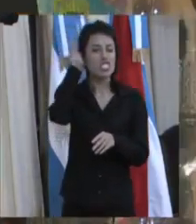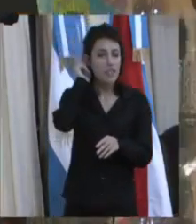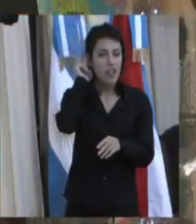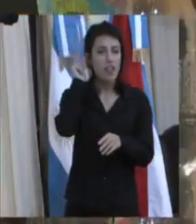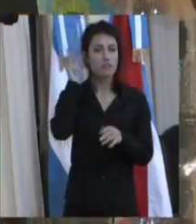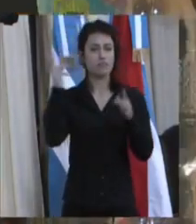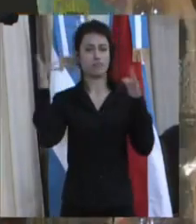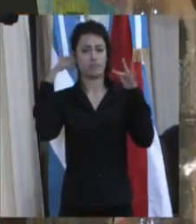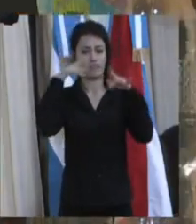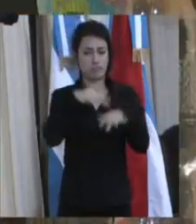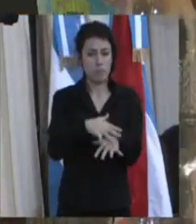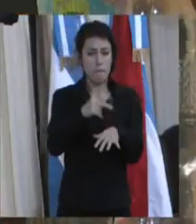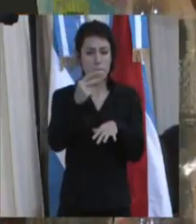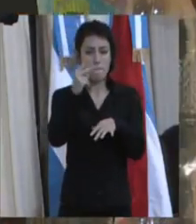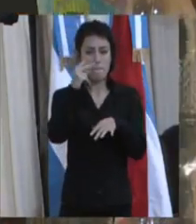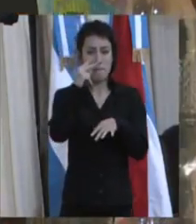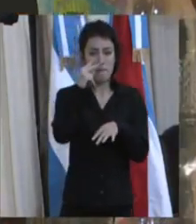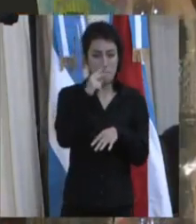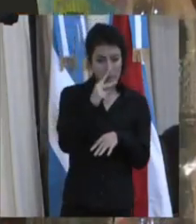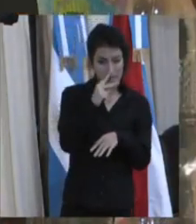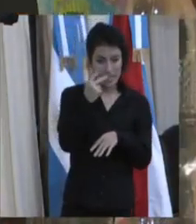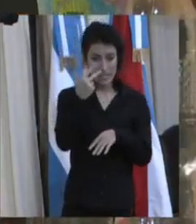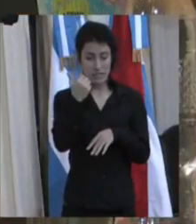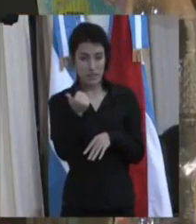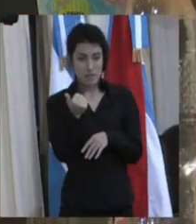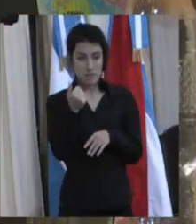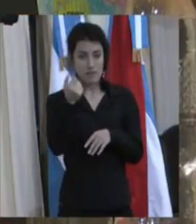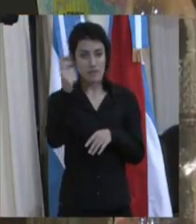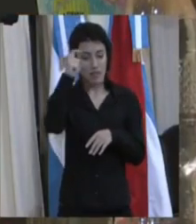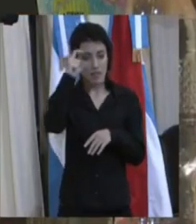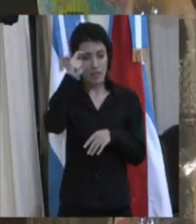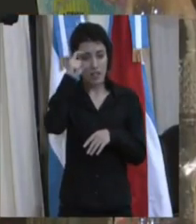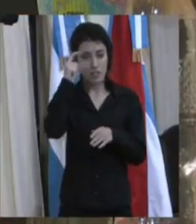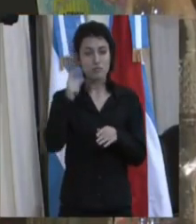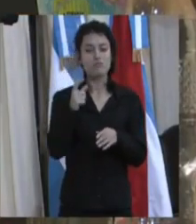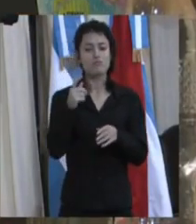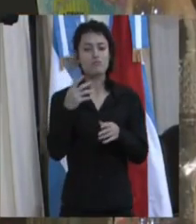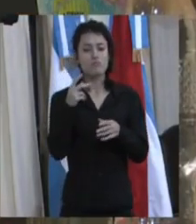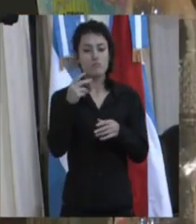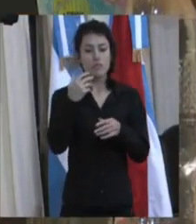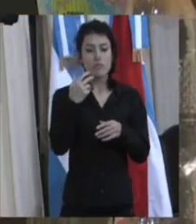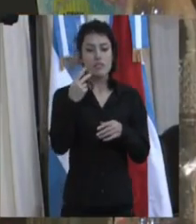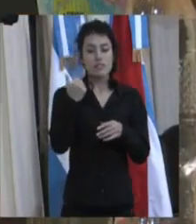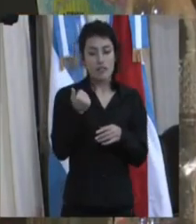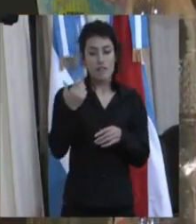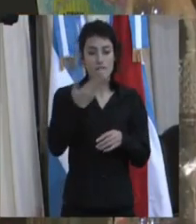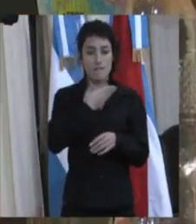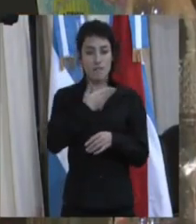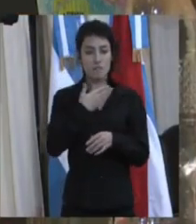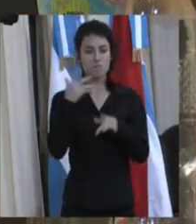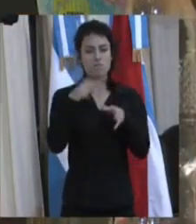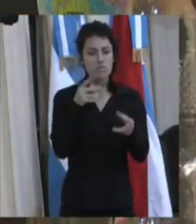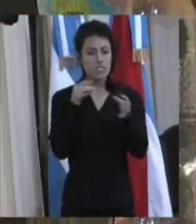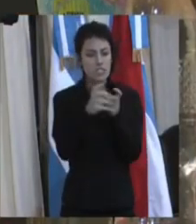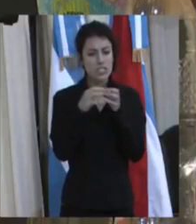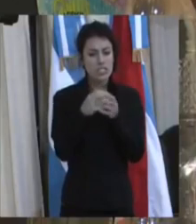estos, del 26 de enero al 2 de febrero, discuten qué universidad quieren estos estudiantes. En estas